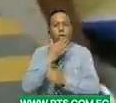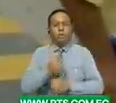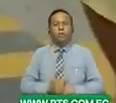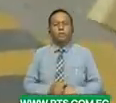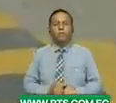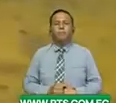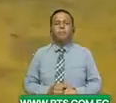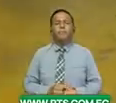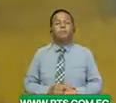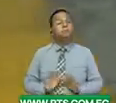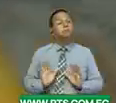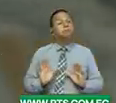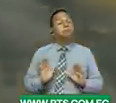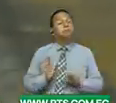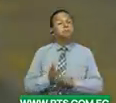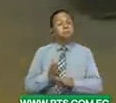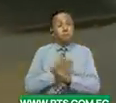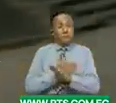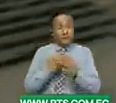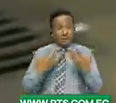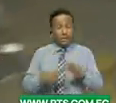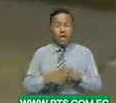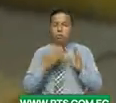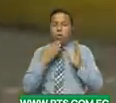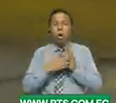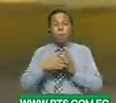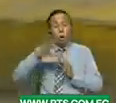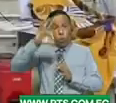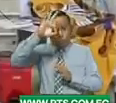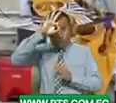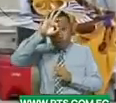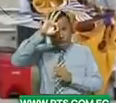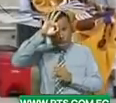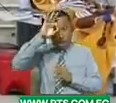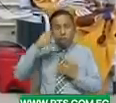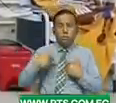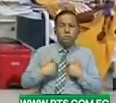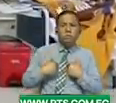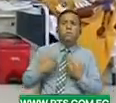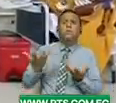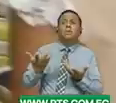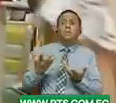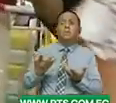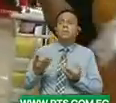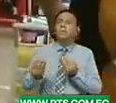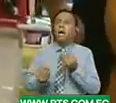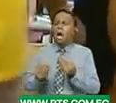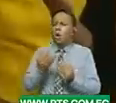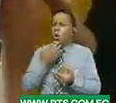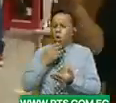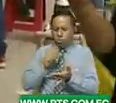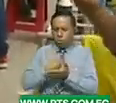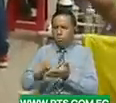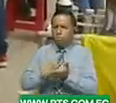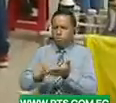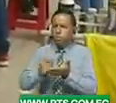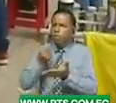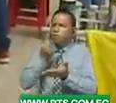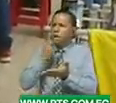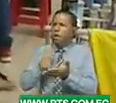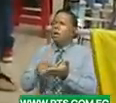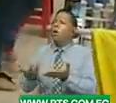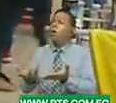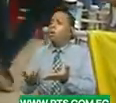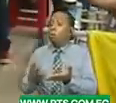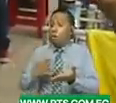En teoría, tras la consulta en cualquier hospital, el paciente o su familiar deberá acercarse con su cédula a una